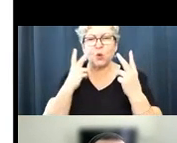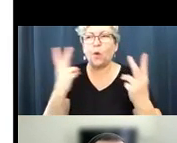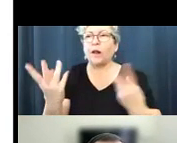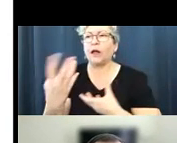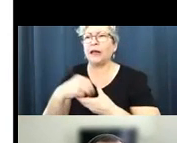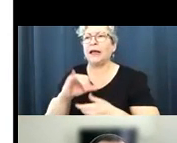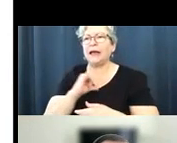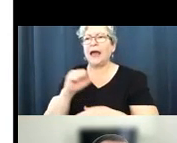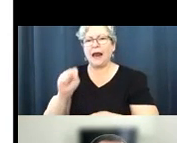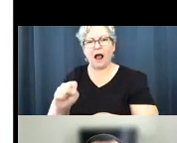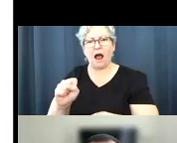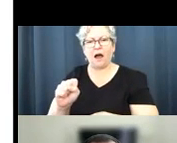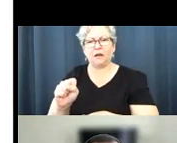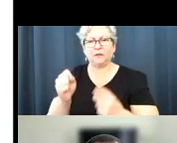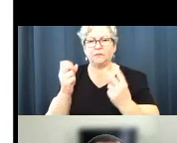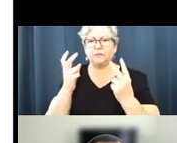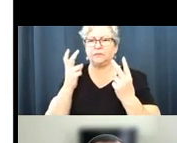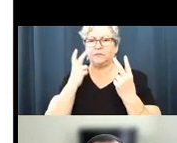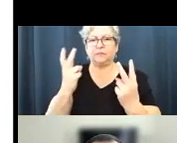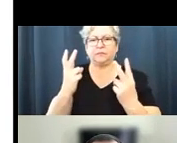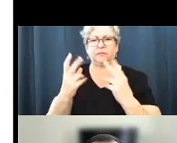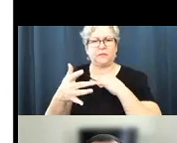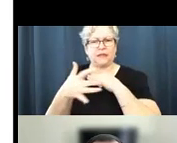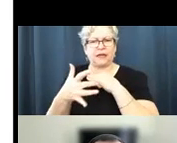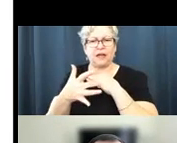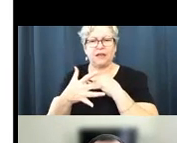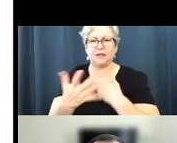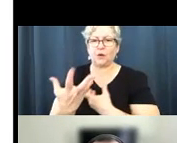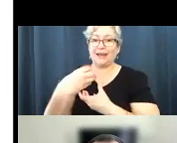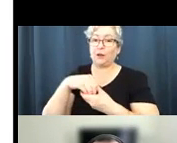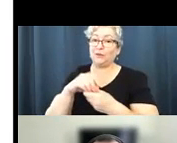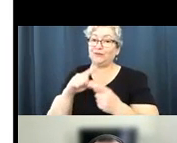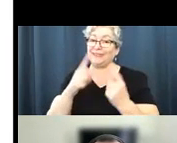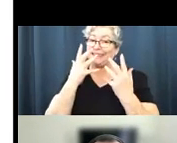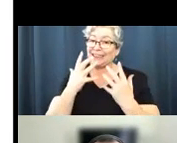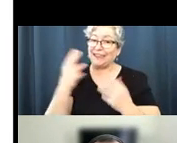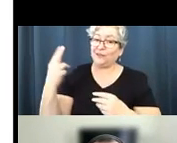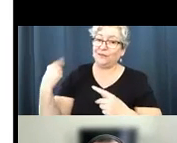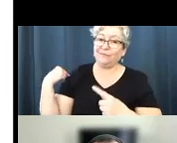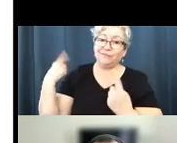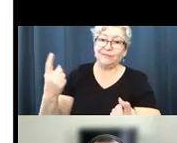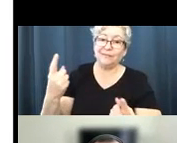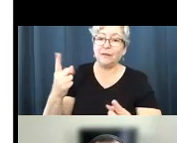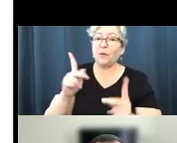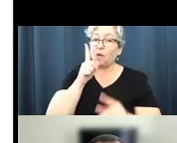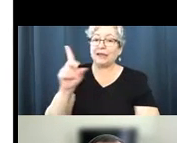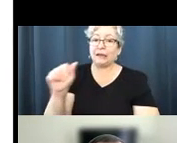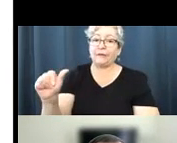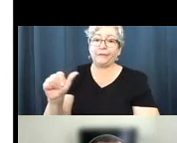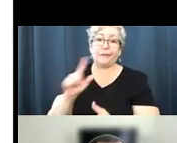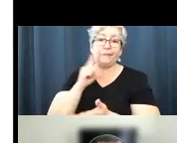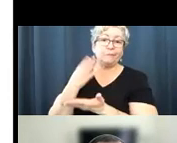digital. Yo puedo estar en la tecnología de hoy y la idea de inclusión, desafortunadamente las personas